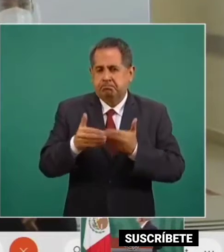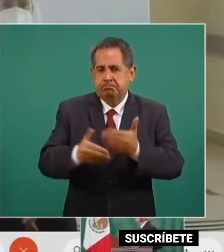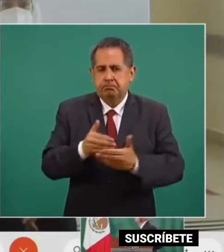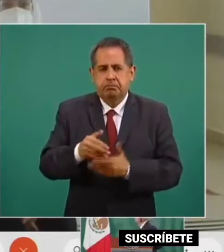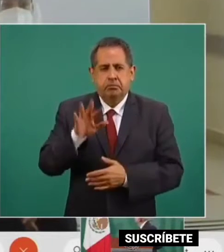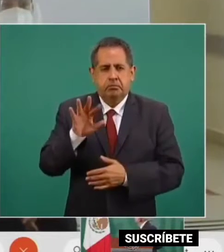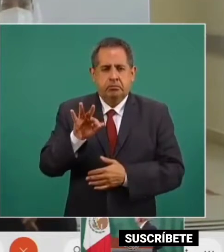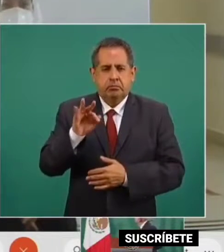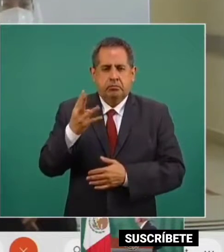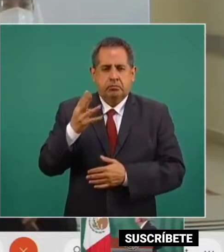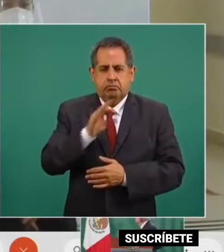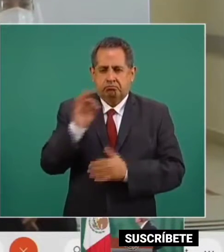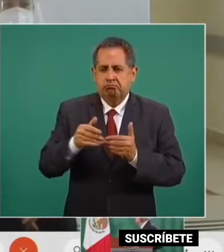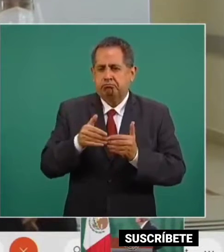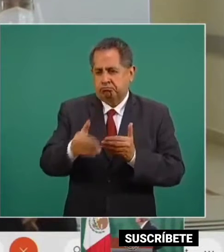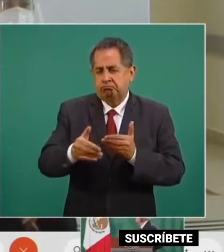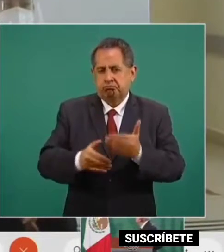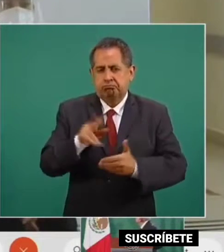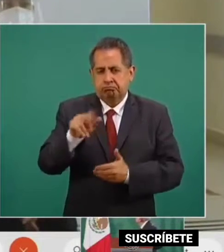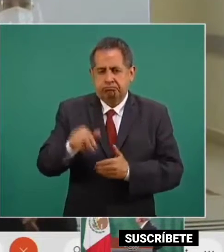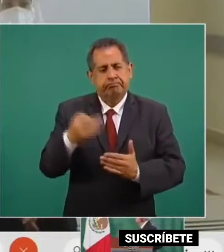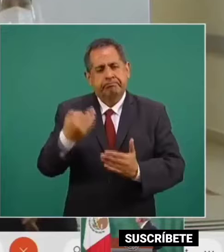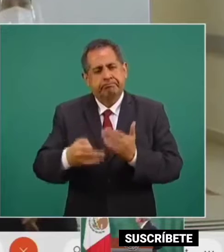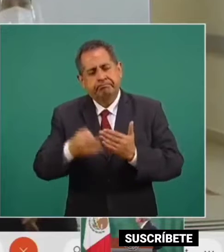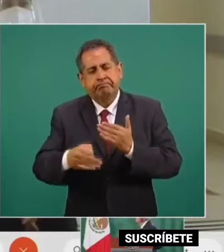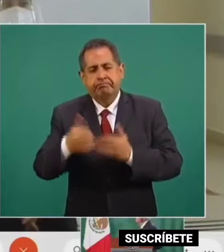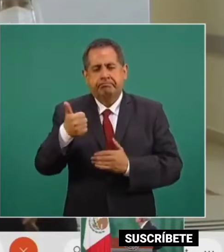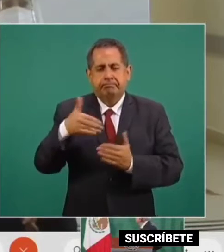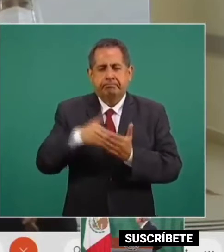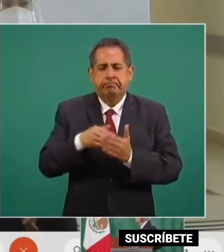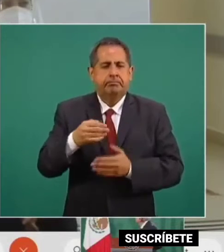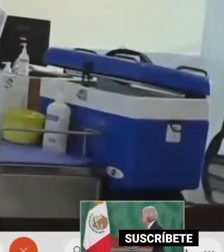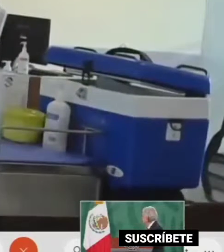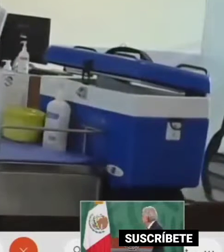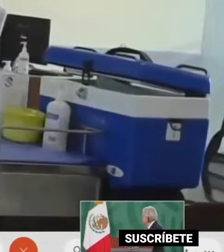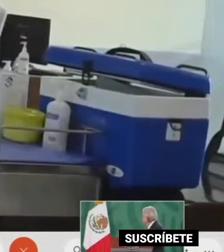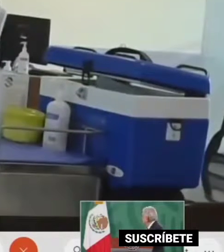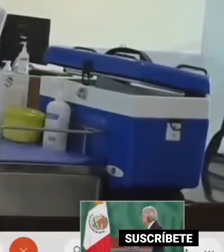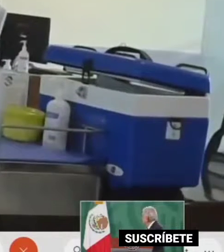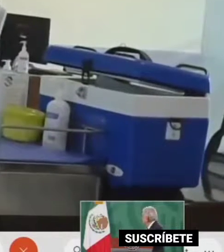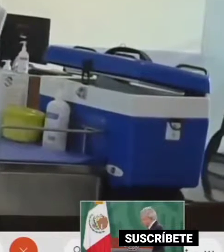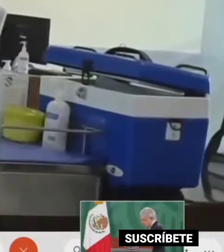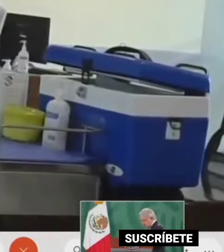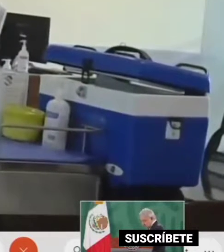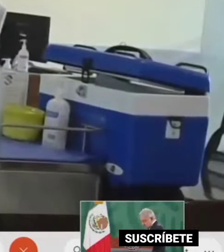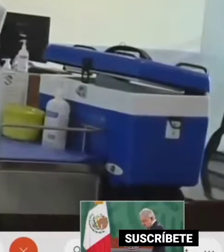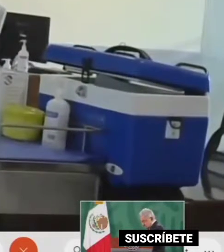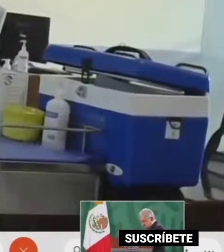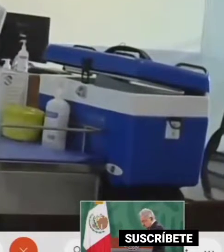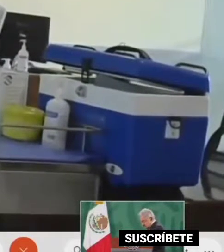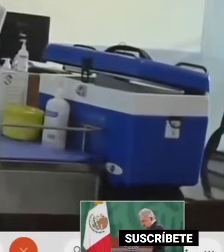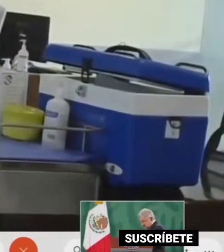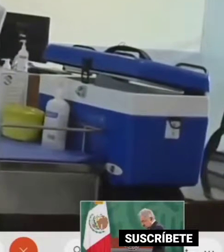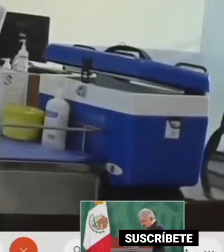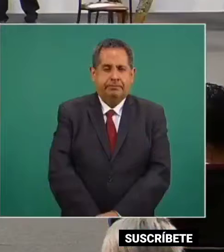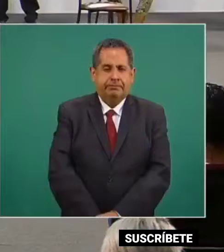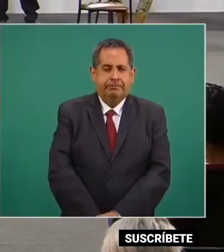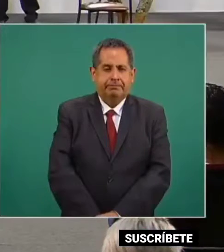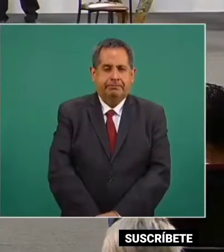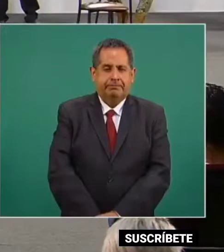44%. El pendiente por vacunar son 6.912 pacientes.